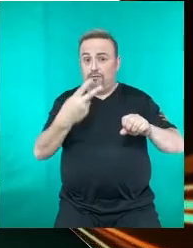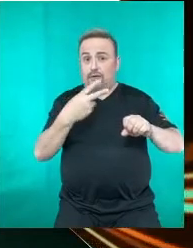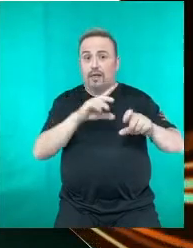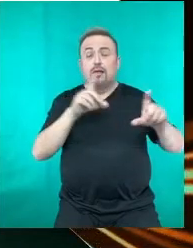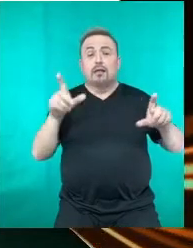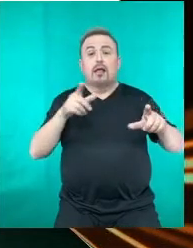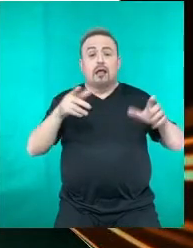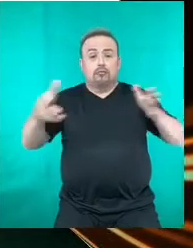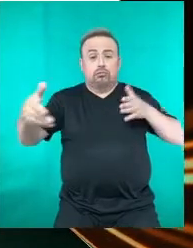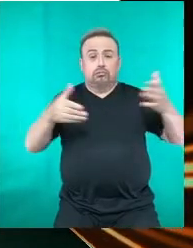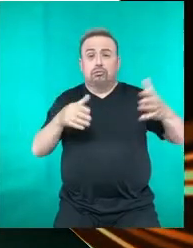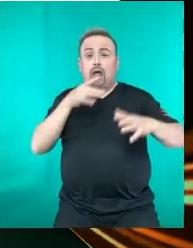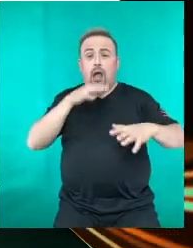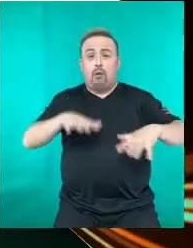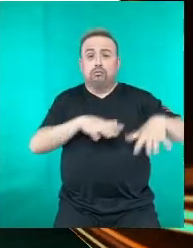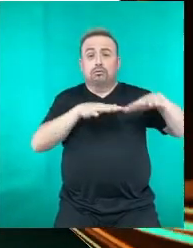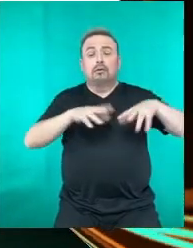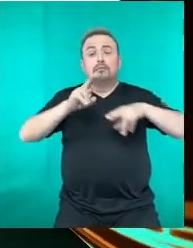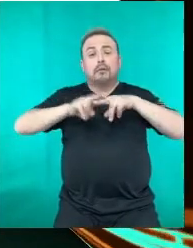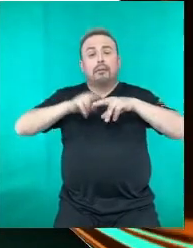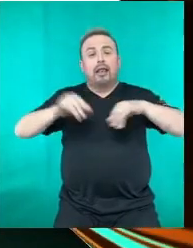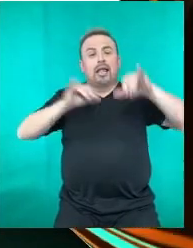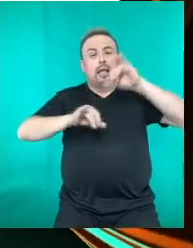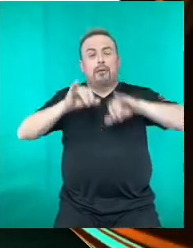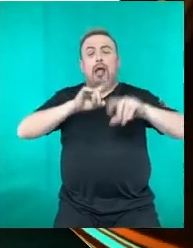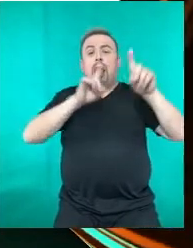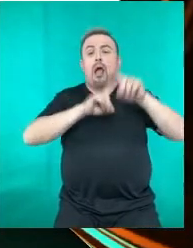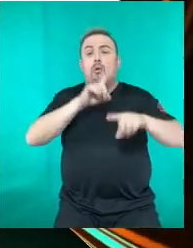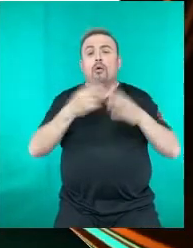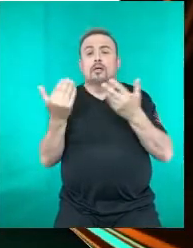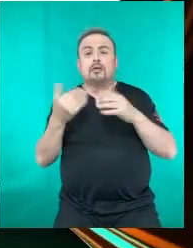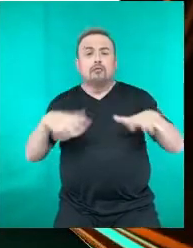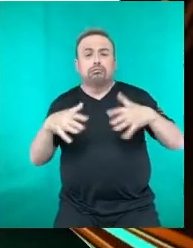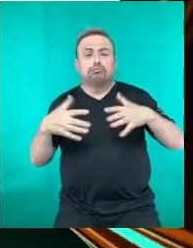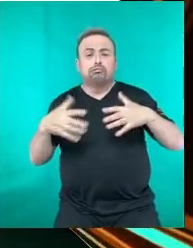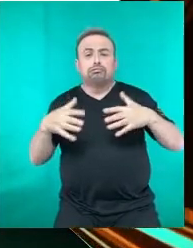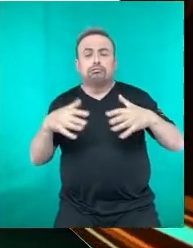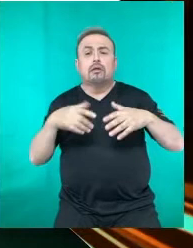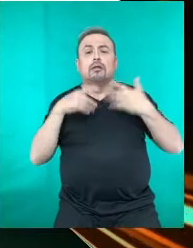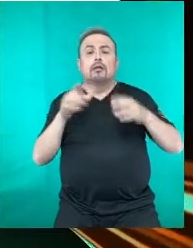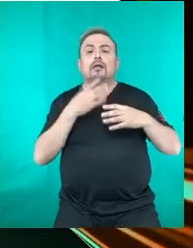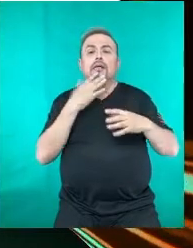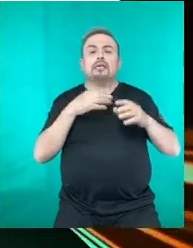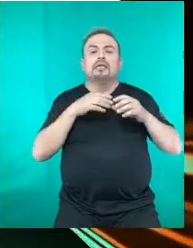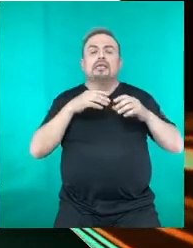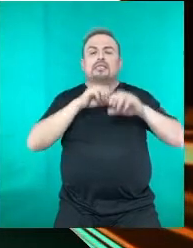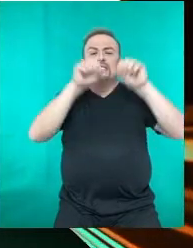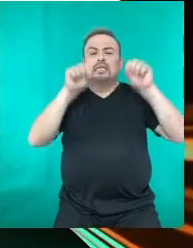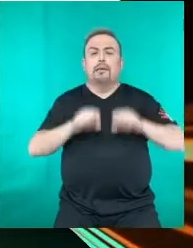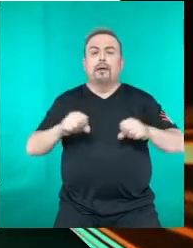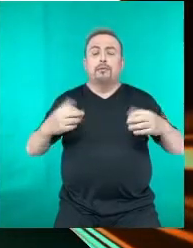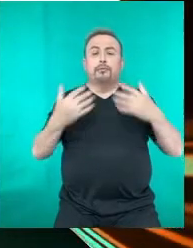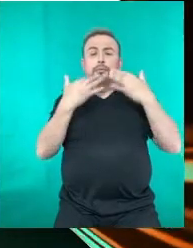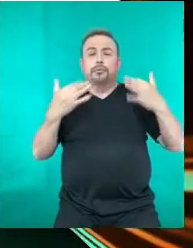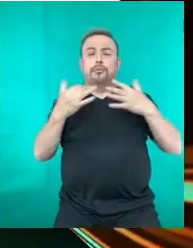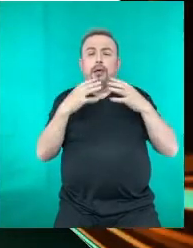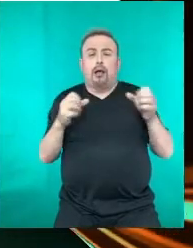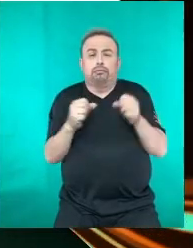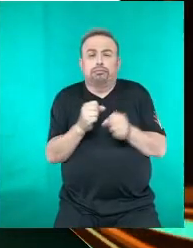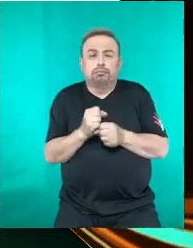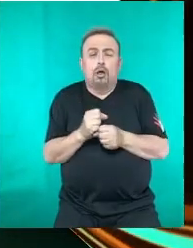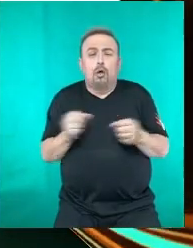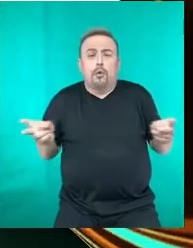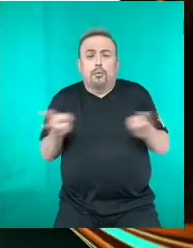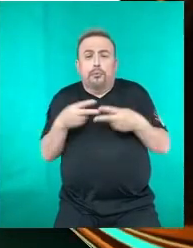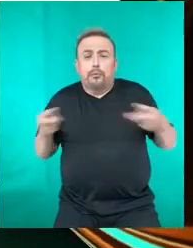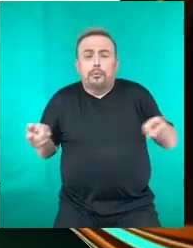de preparación de químicos. Algunos de ellos requieren agitadores, sistemas de aire comprimido, sopladores y todo el